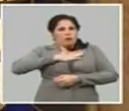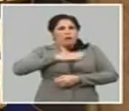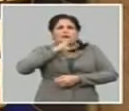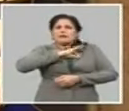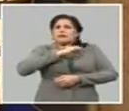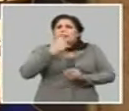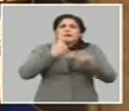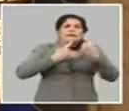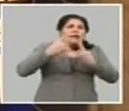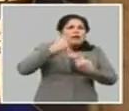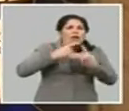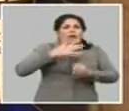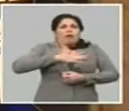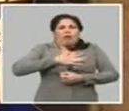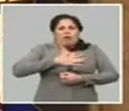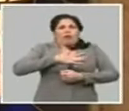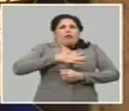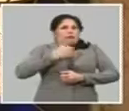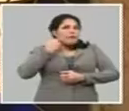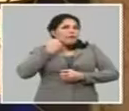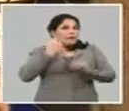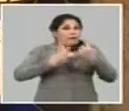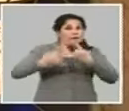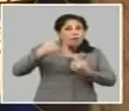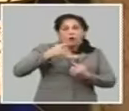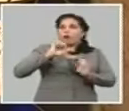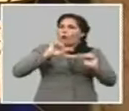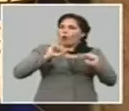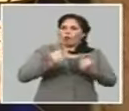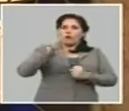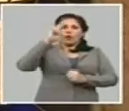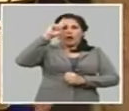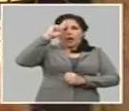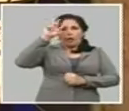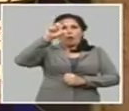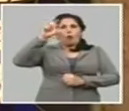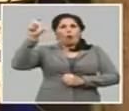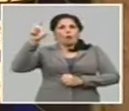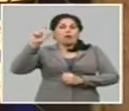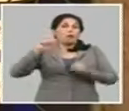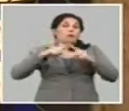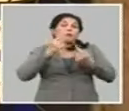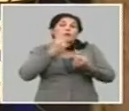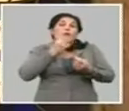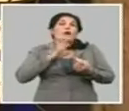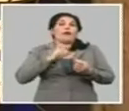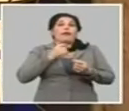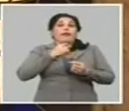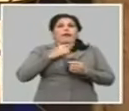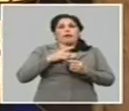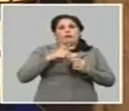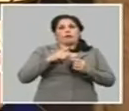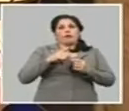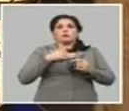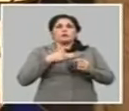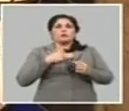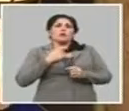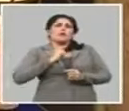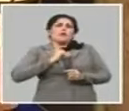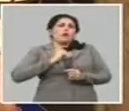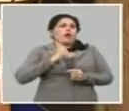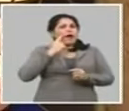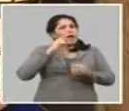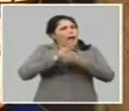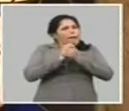síntomas respiratorios porque pueden haber estado en contacto sin tener la intención o sin